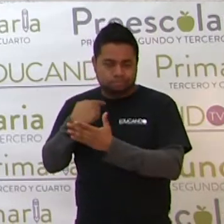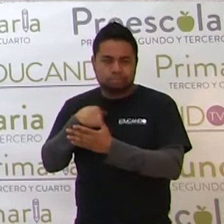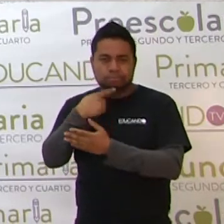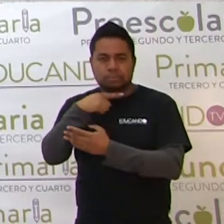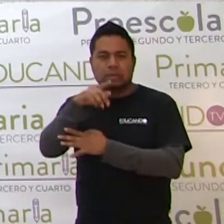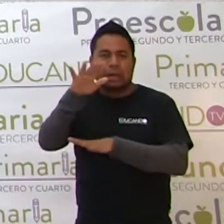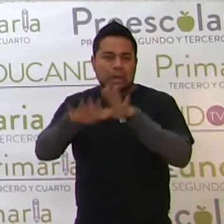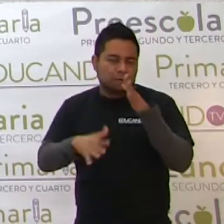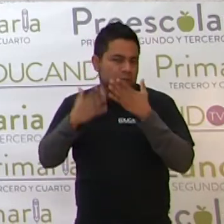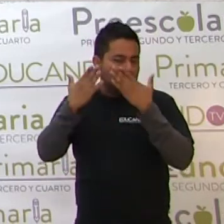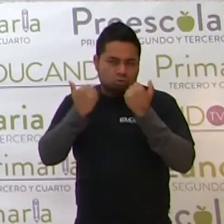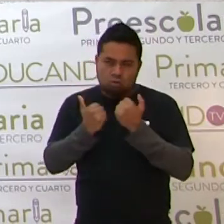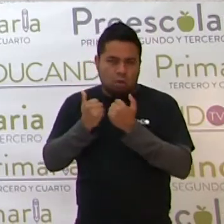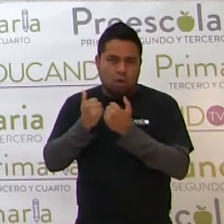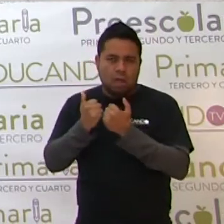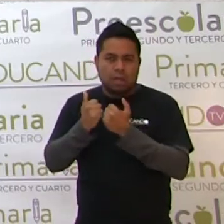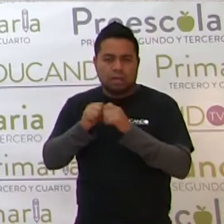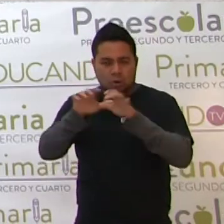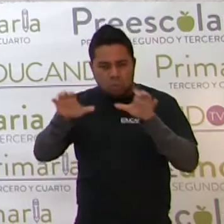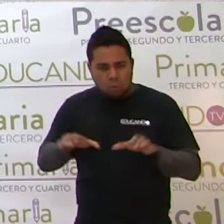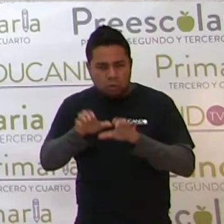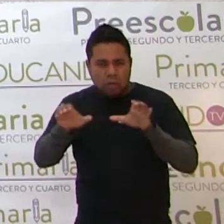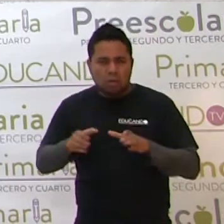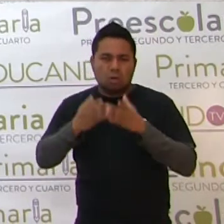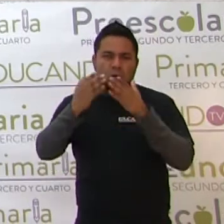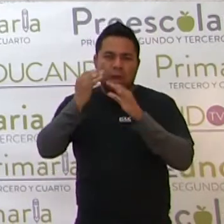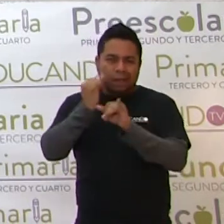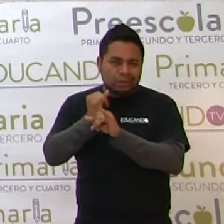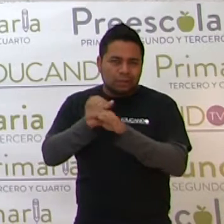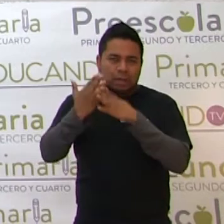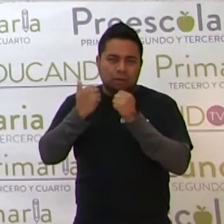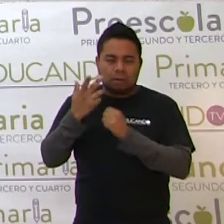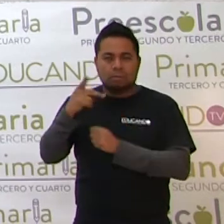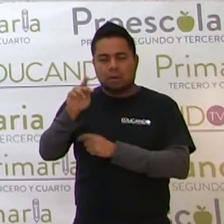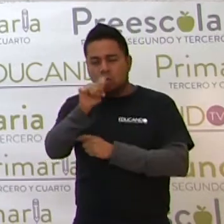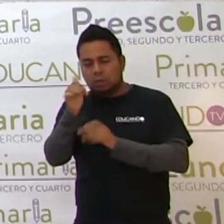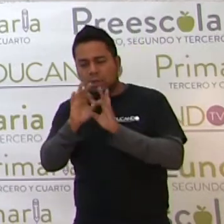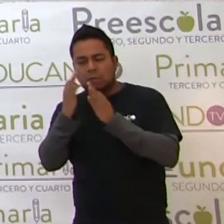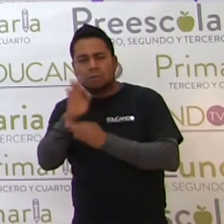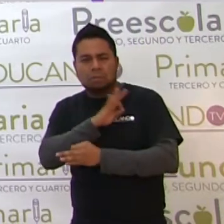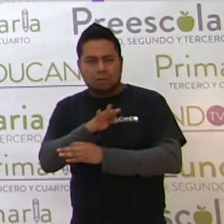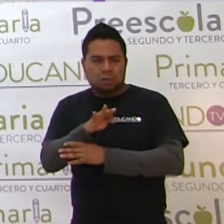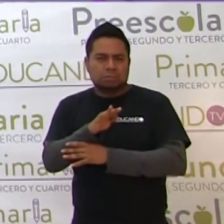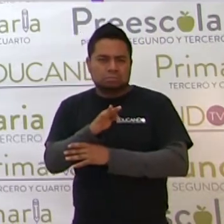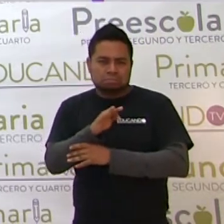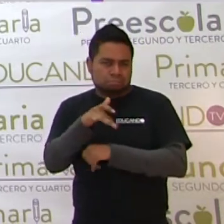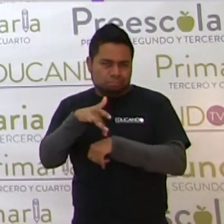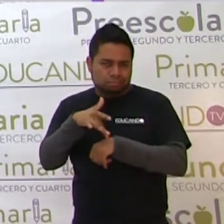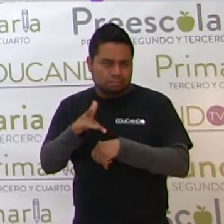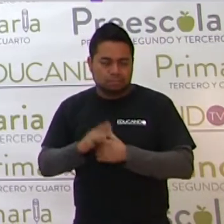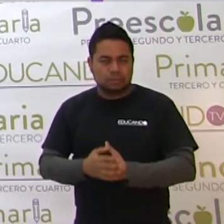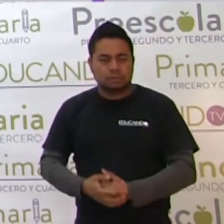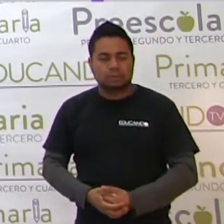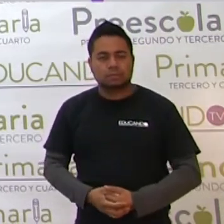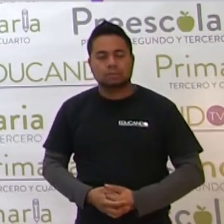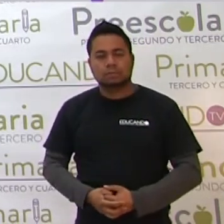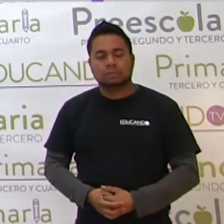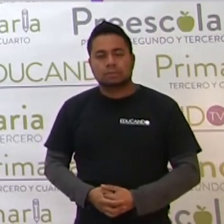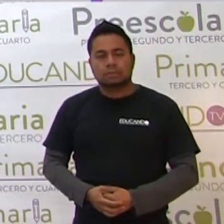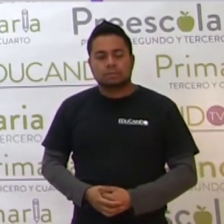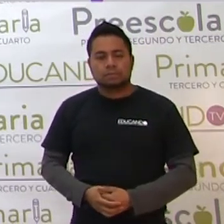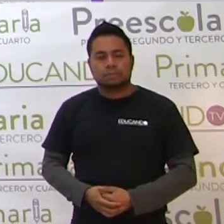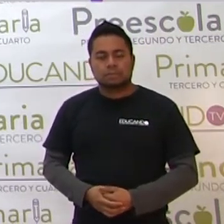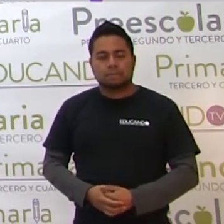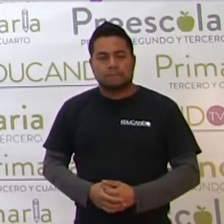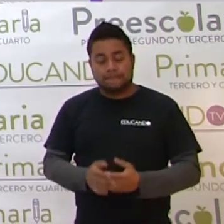cuentan a veces con estas herramientas, pero podemos buscar alguna alternativa, ¿de acuerdo? Bien. Otra parte